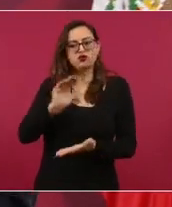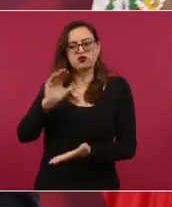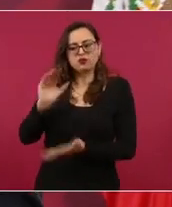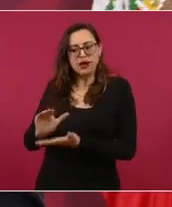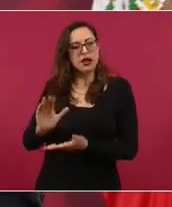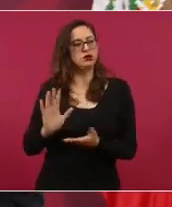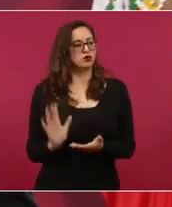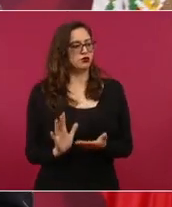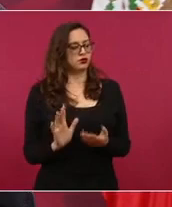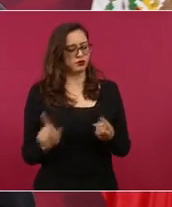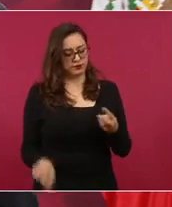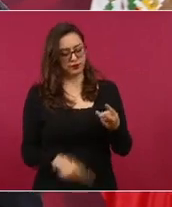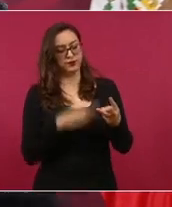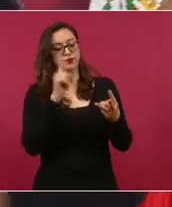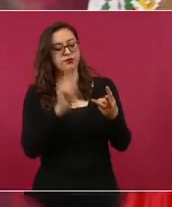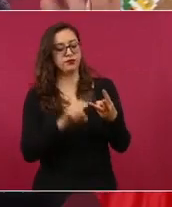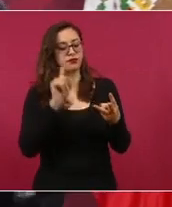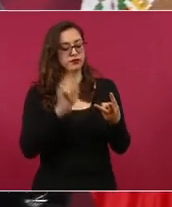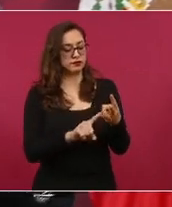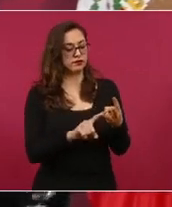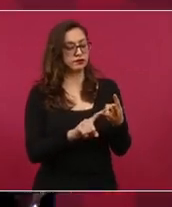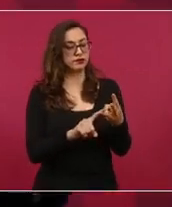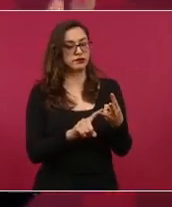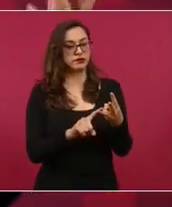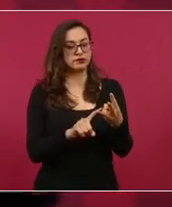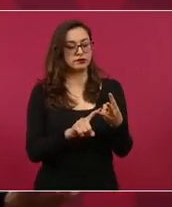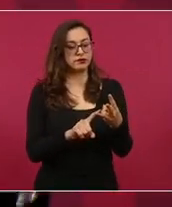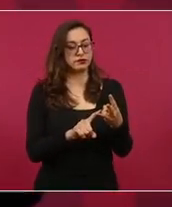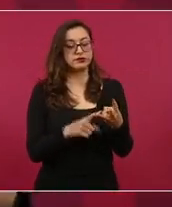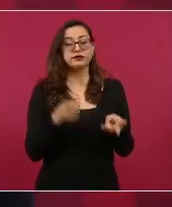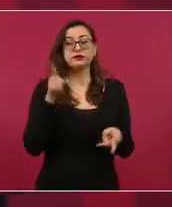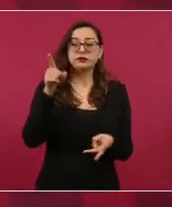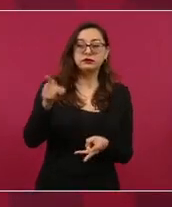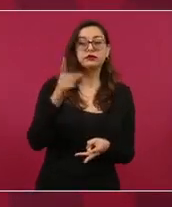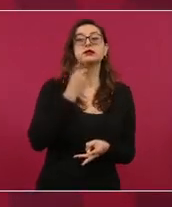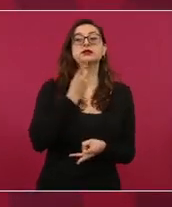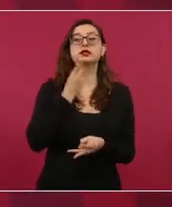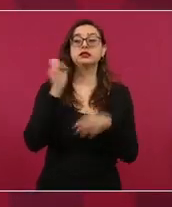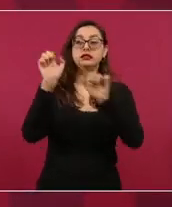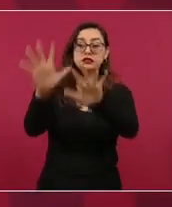se trataba de que en vez de 500 diputados